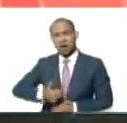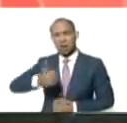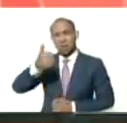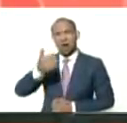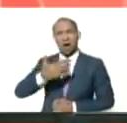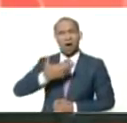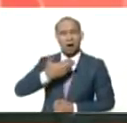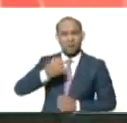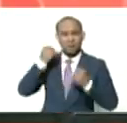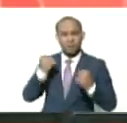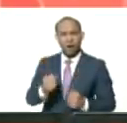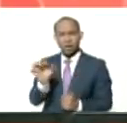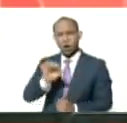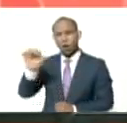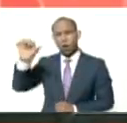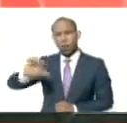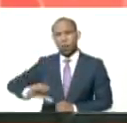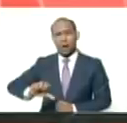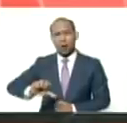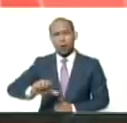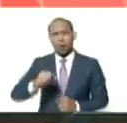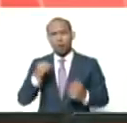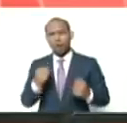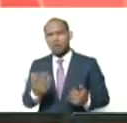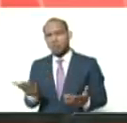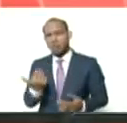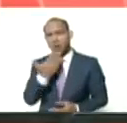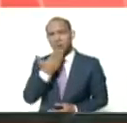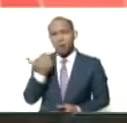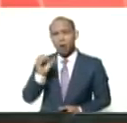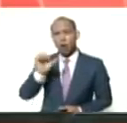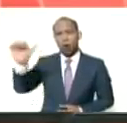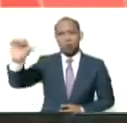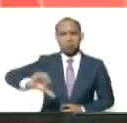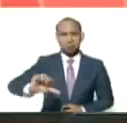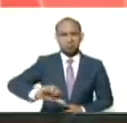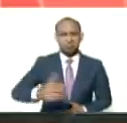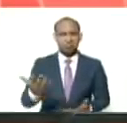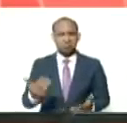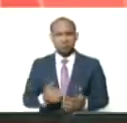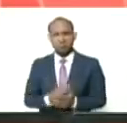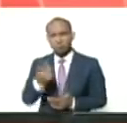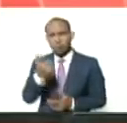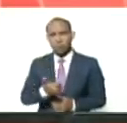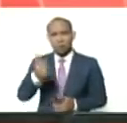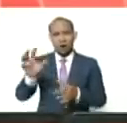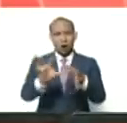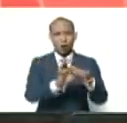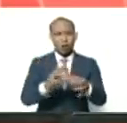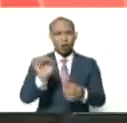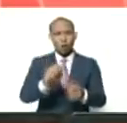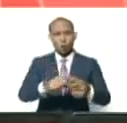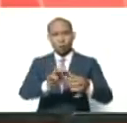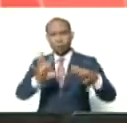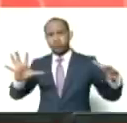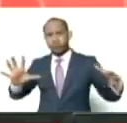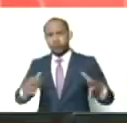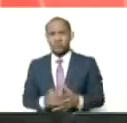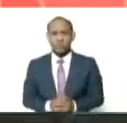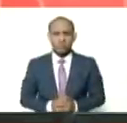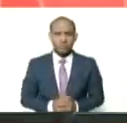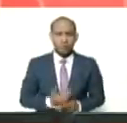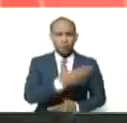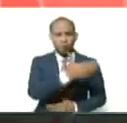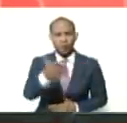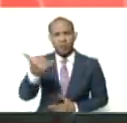o menos fuerza? ¿Ustedes están mejor o peor? ¿Ustedes están más unidos o más divididos? ¿Ustedes